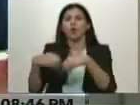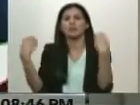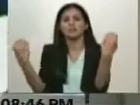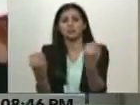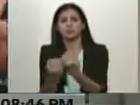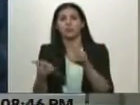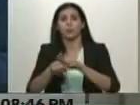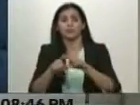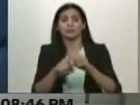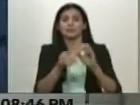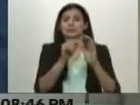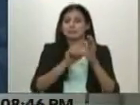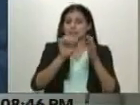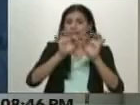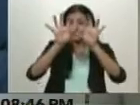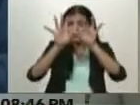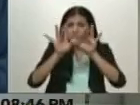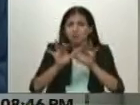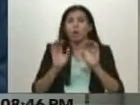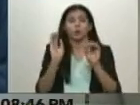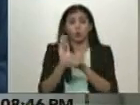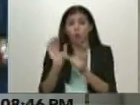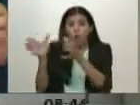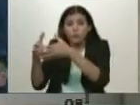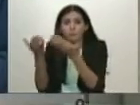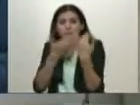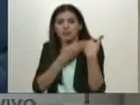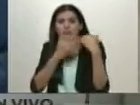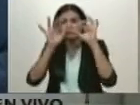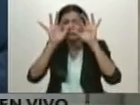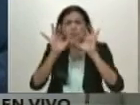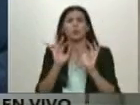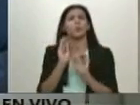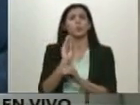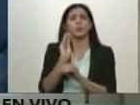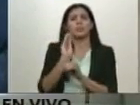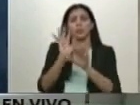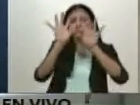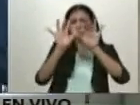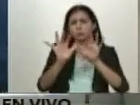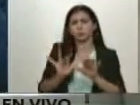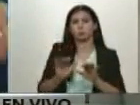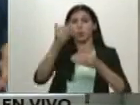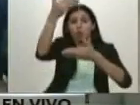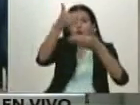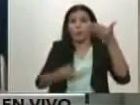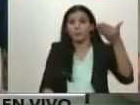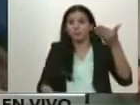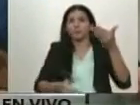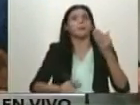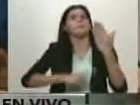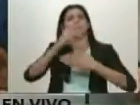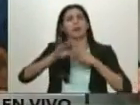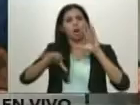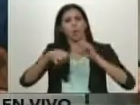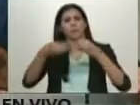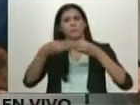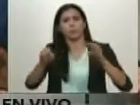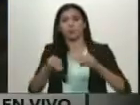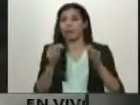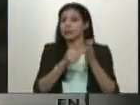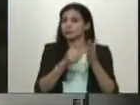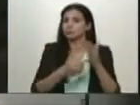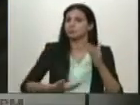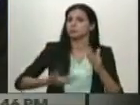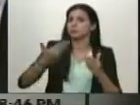de manera minuciosa por nuestro equipo y el Consejo Nacional de la Economía. El plan de compras públicas es un instrumento